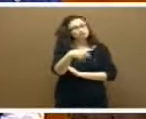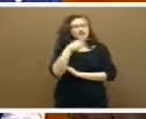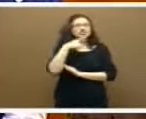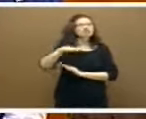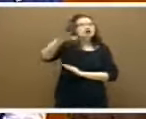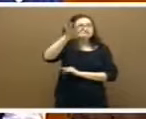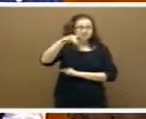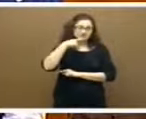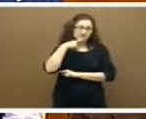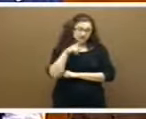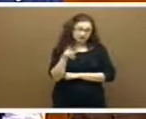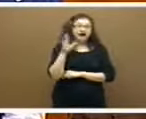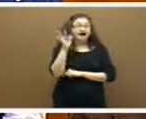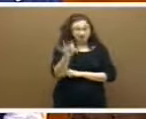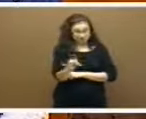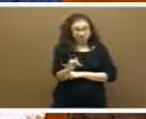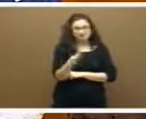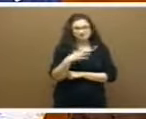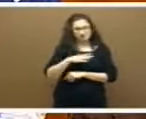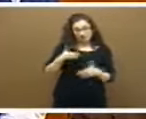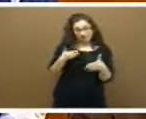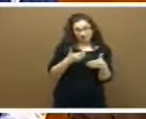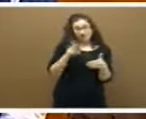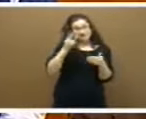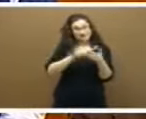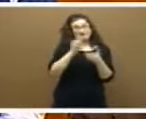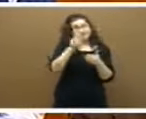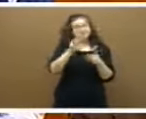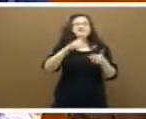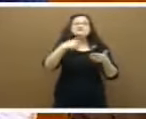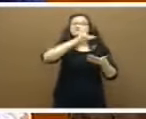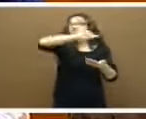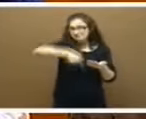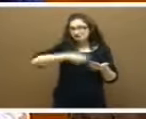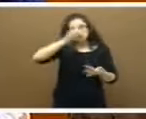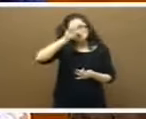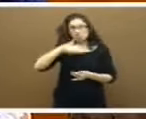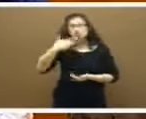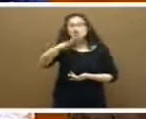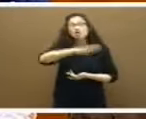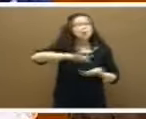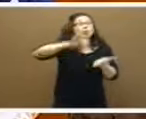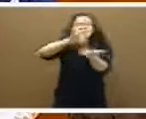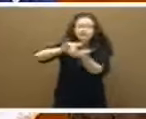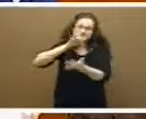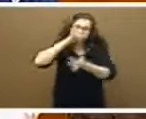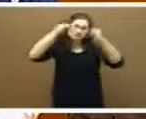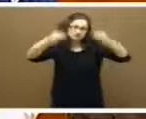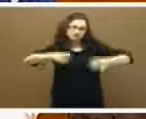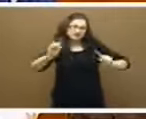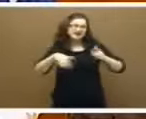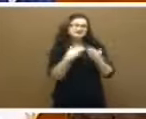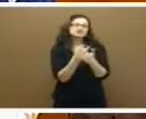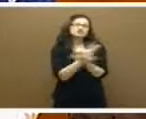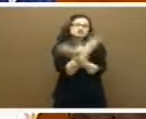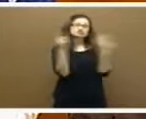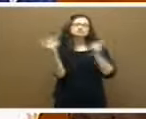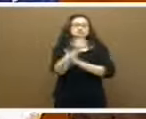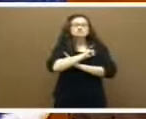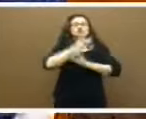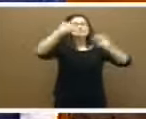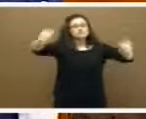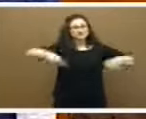Por cierto, apresúrese a firmar el del 2013 porque todavía no sabemos el destino, porque ustedes no han formalizado hasta el día 18 de noviembre el